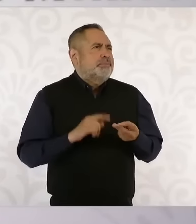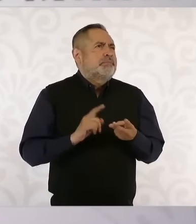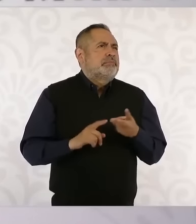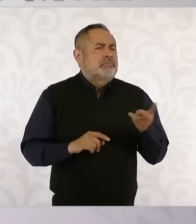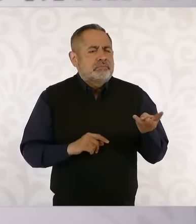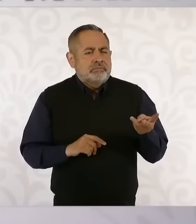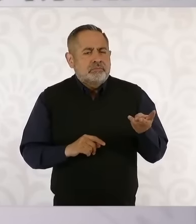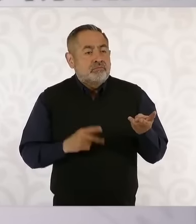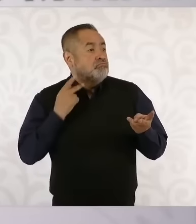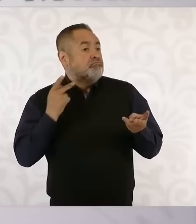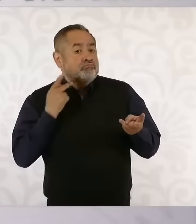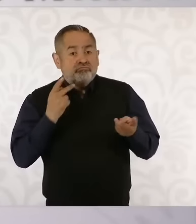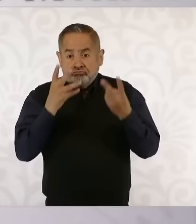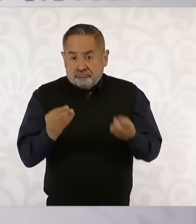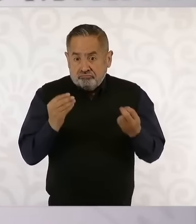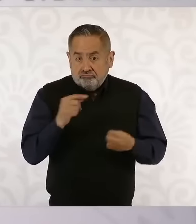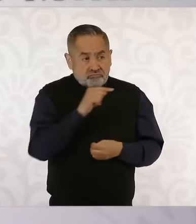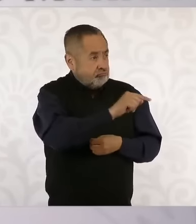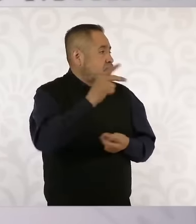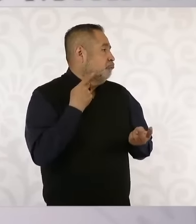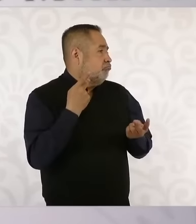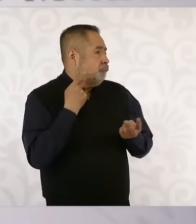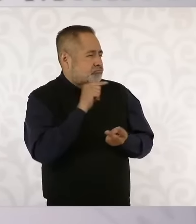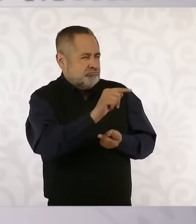había políticos,